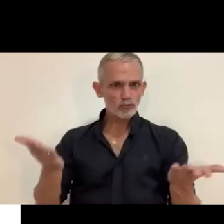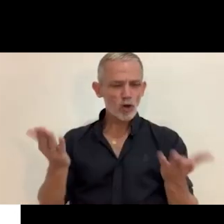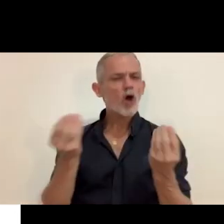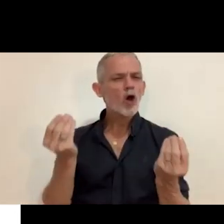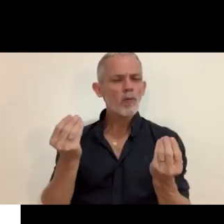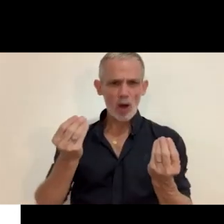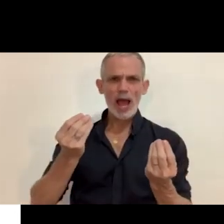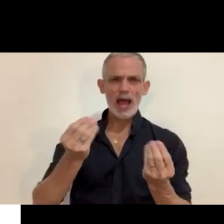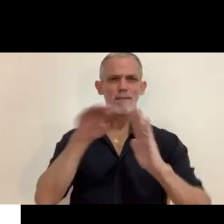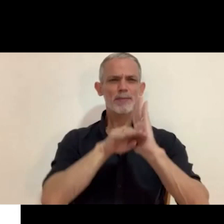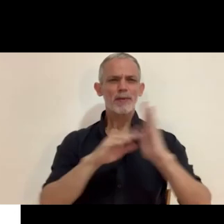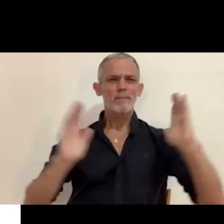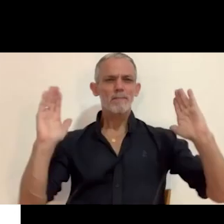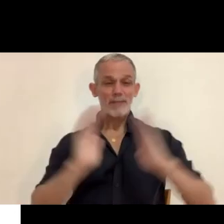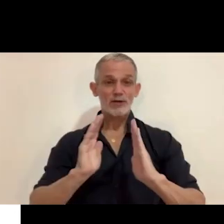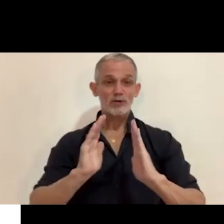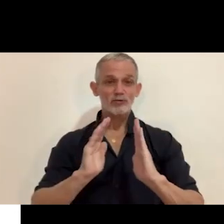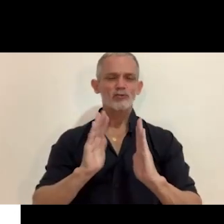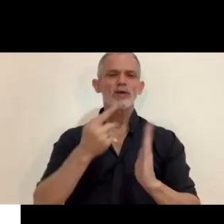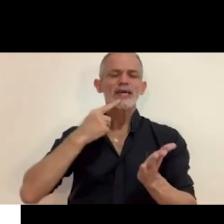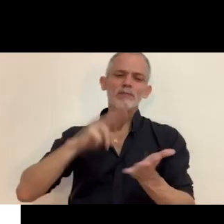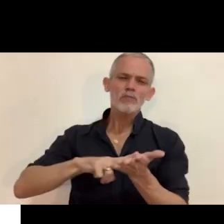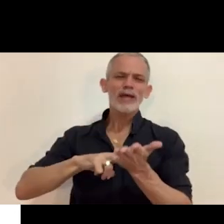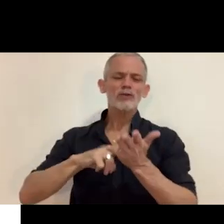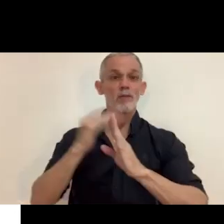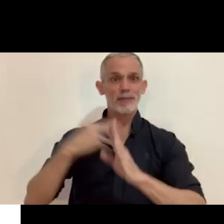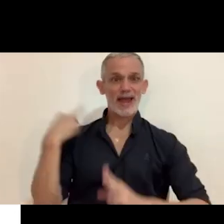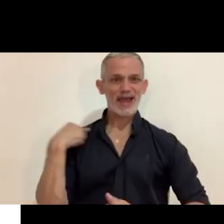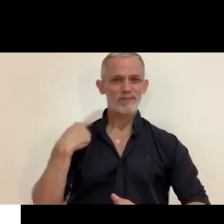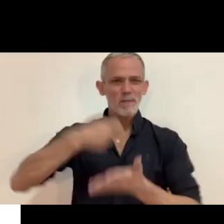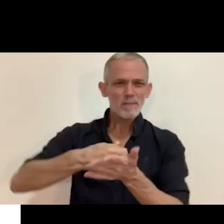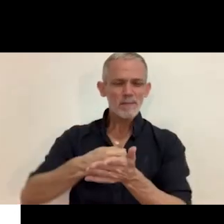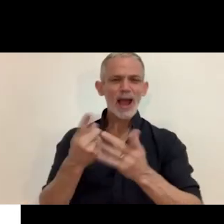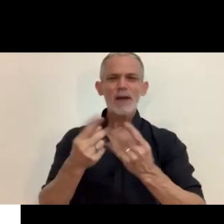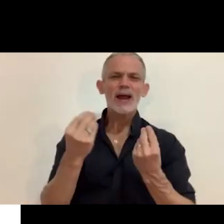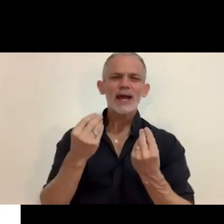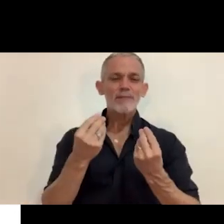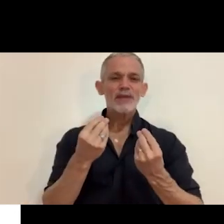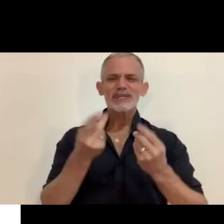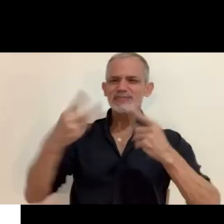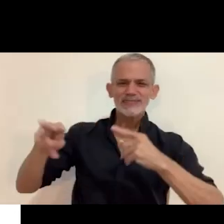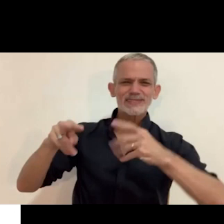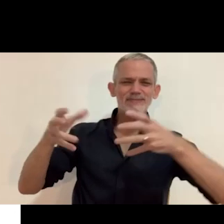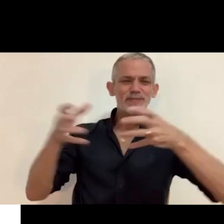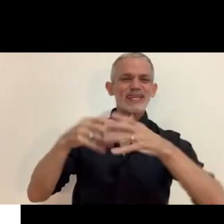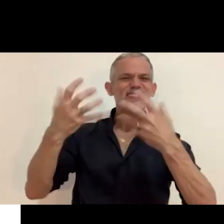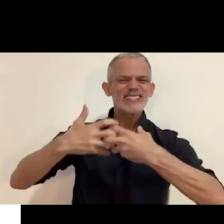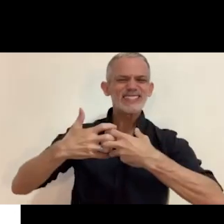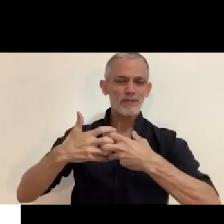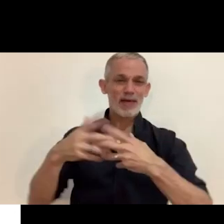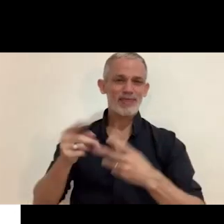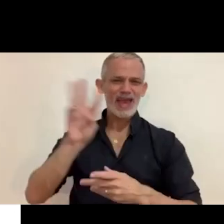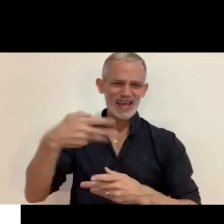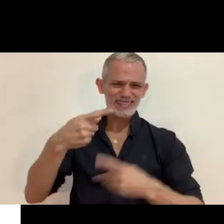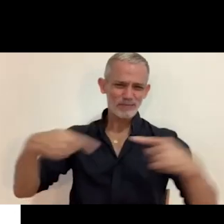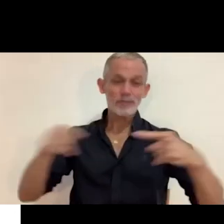previsto la reducción de contribuciones patronales destinados a los subsistemas de seguridad social en un